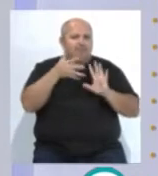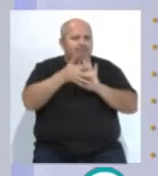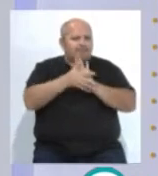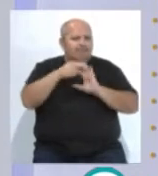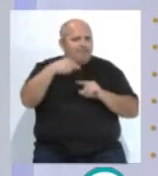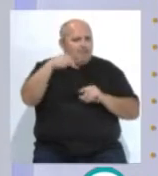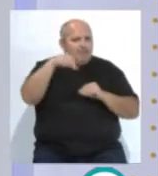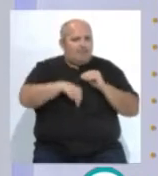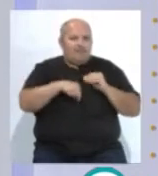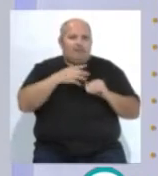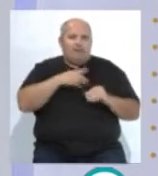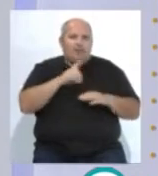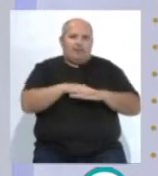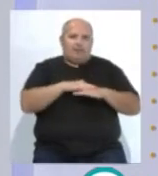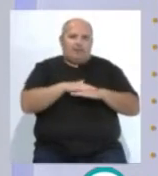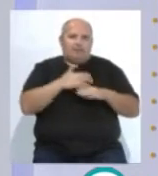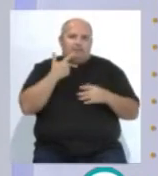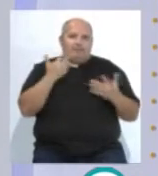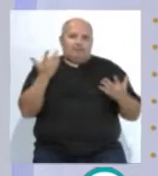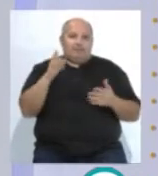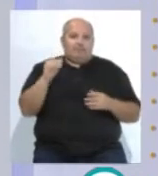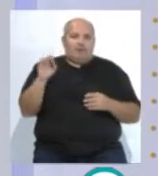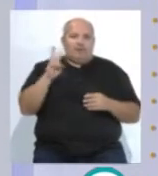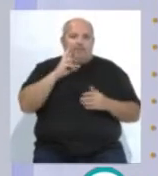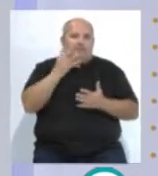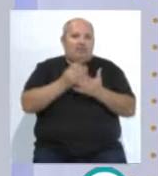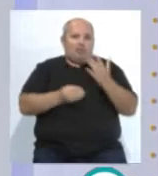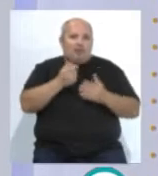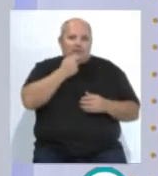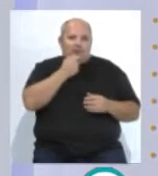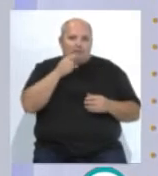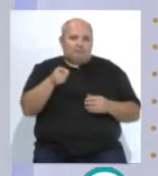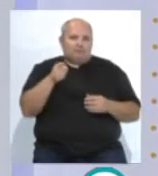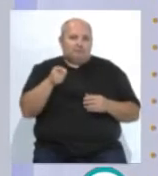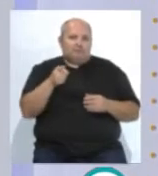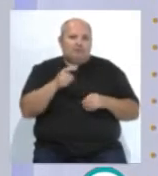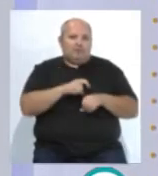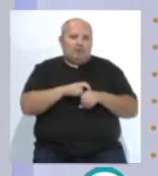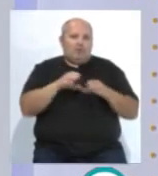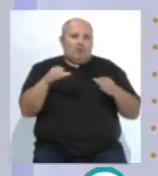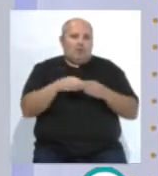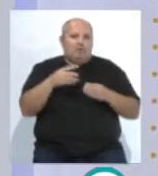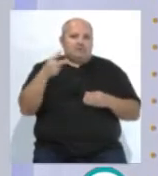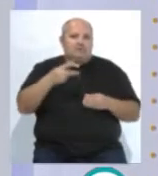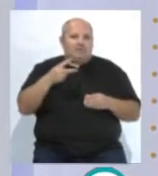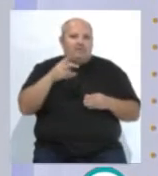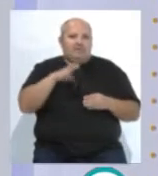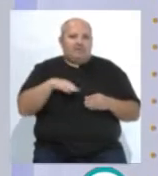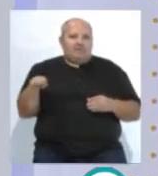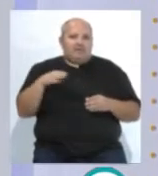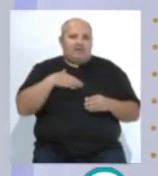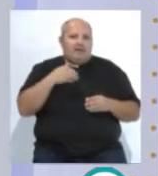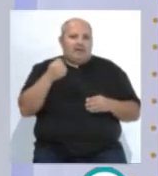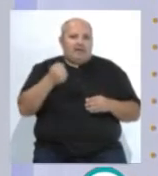lío, pero es imperdonable, como decía ahora Paco, el fallo de un árbitro de ese grupo de la segunda división A